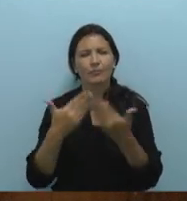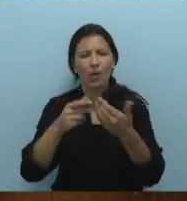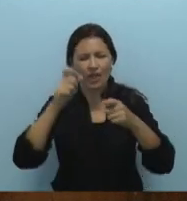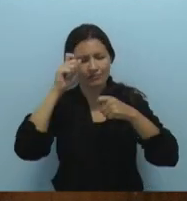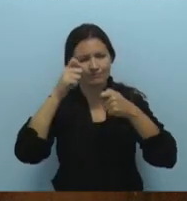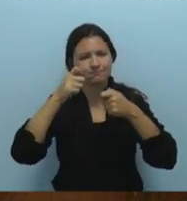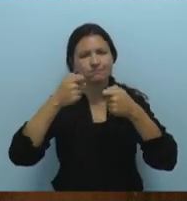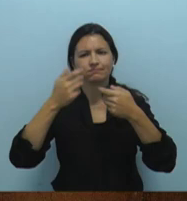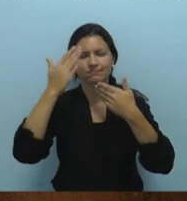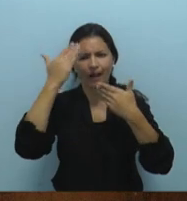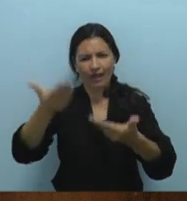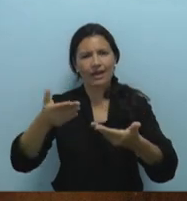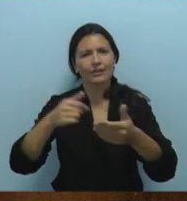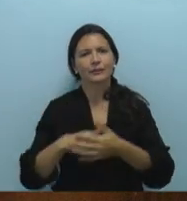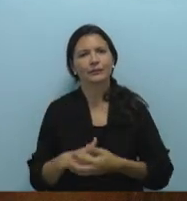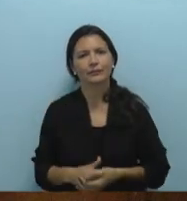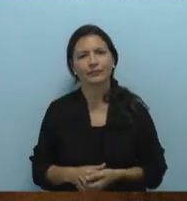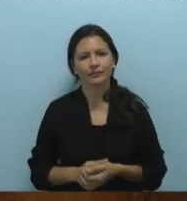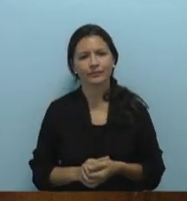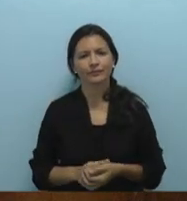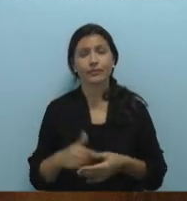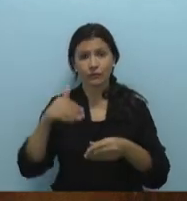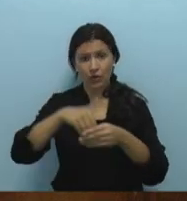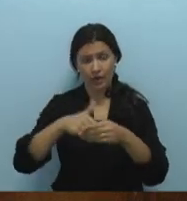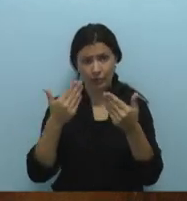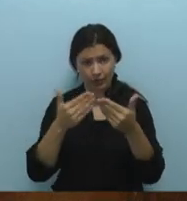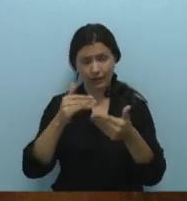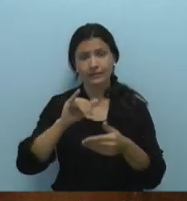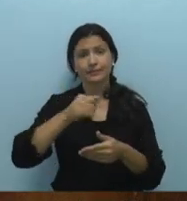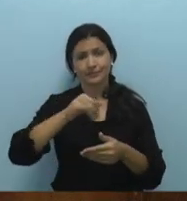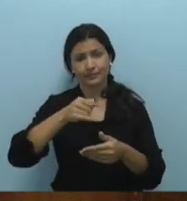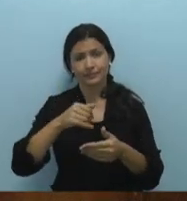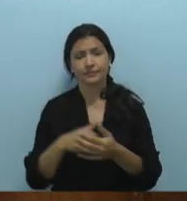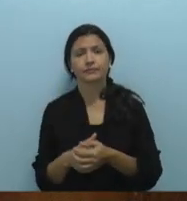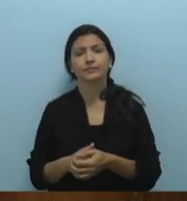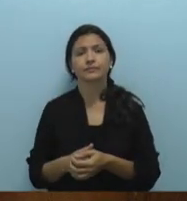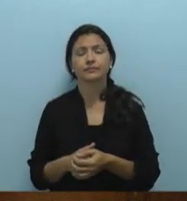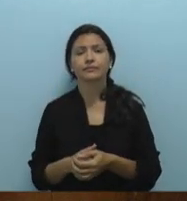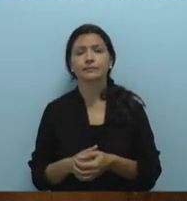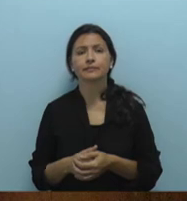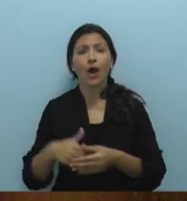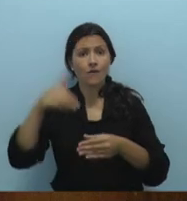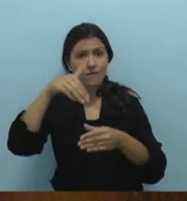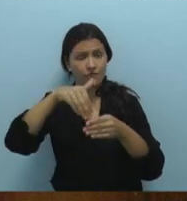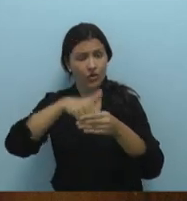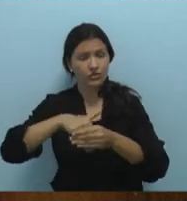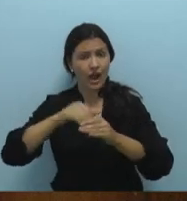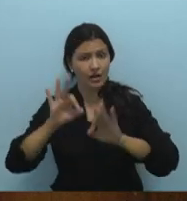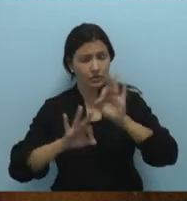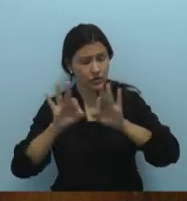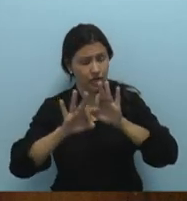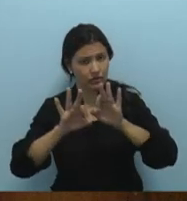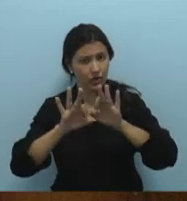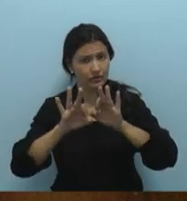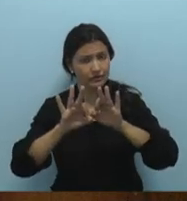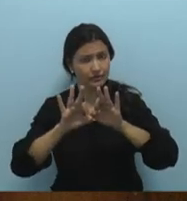Ponemos en consideración el tratamiento sobre tablas del proyecto aprobado. Ponemos a votación el